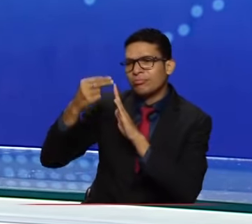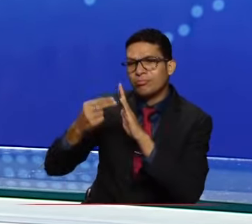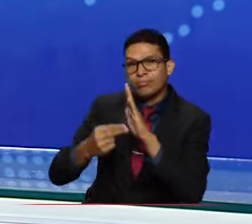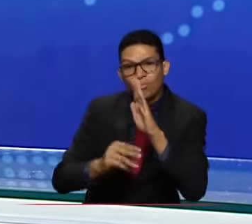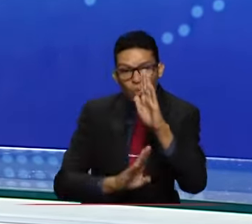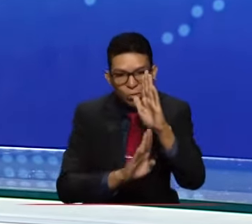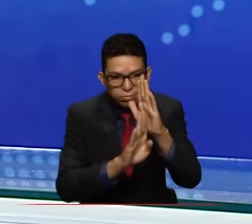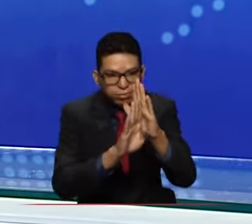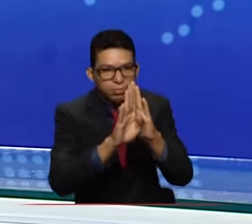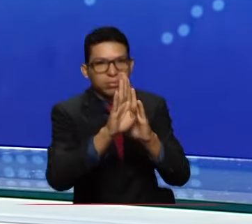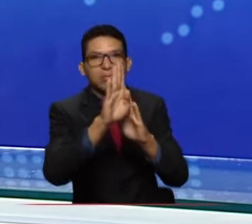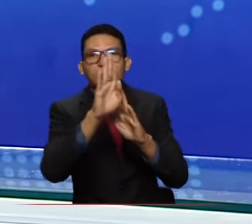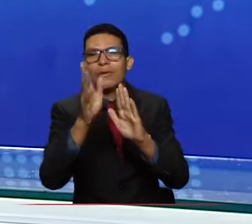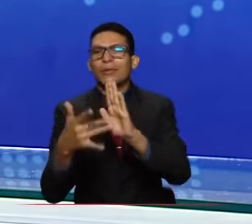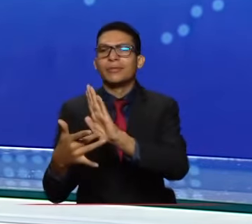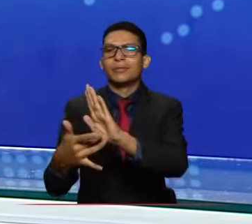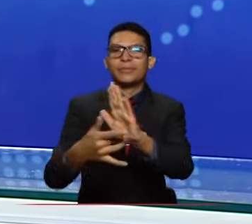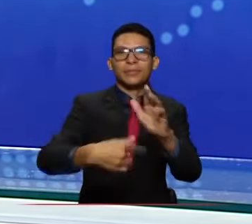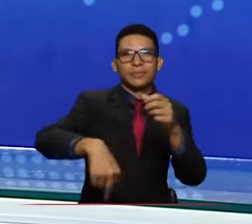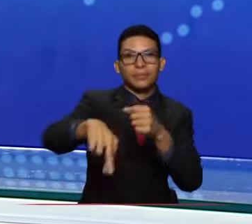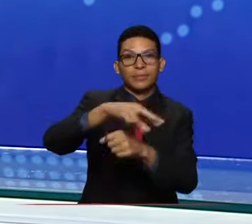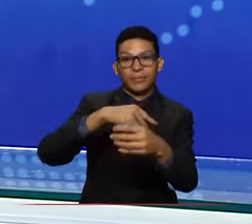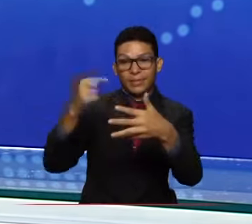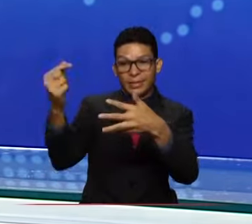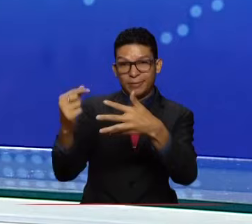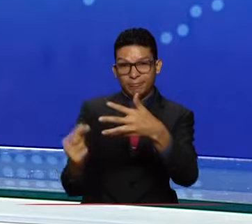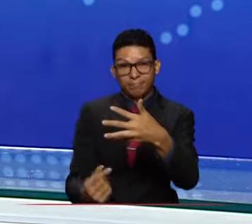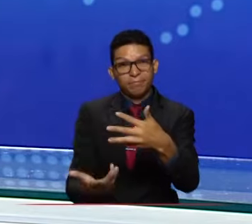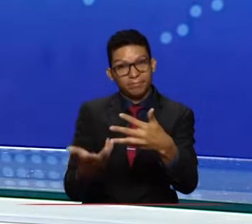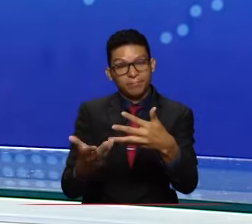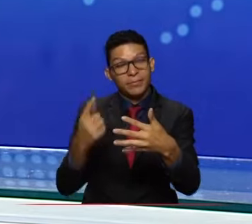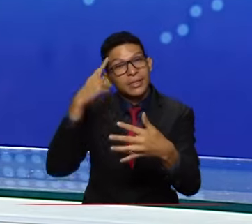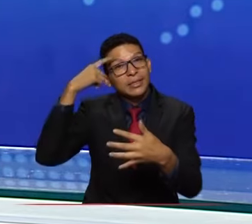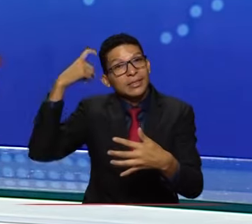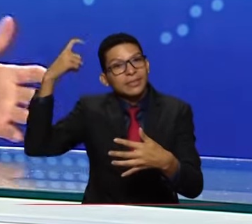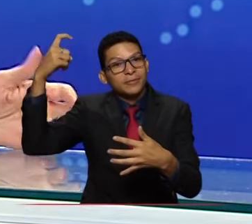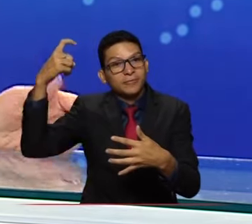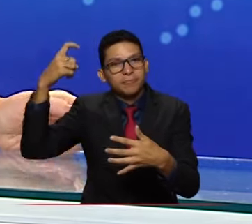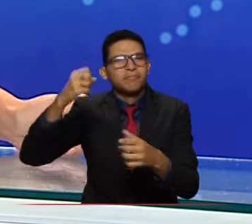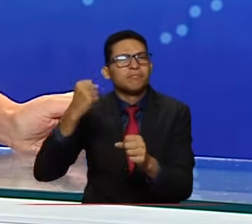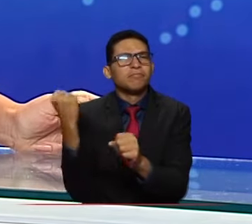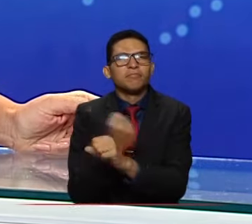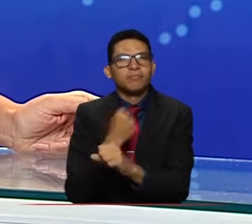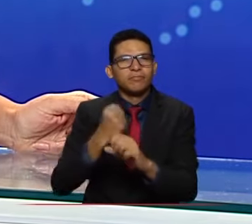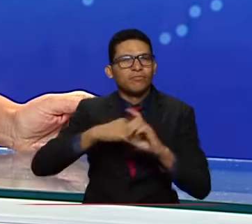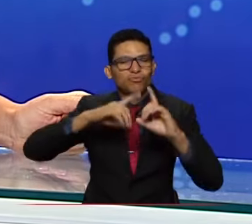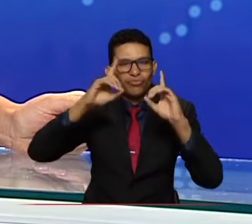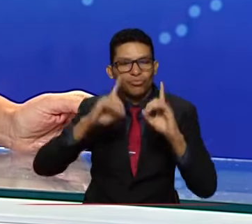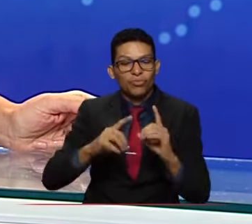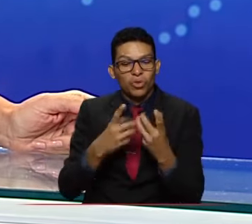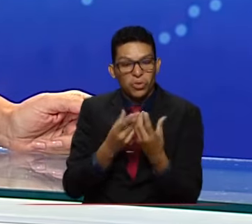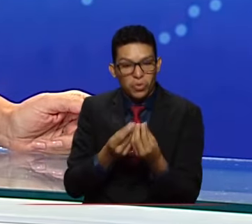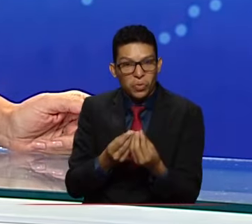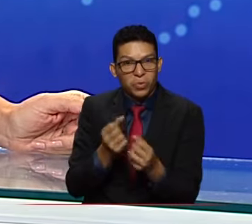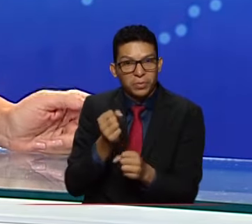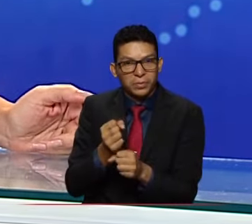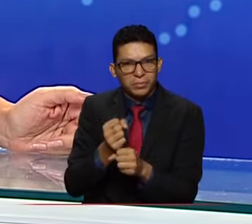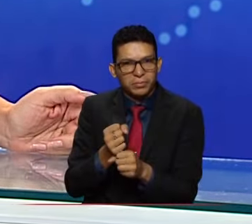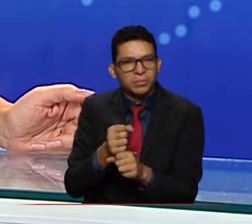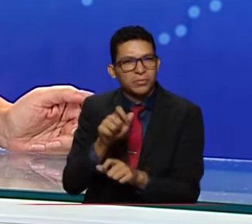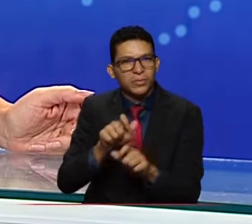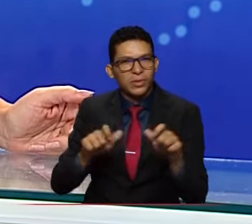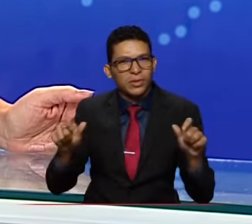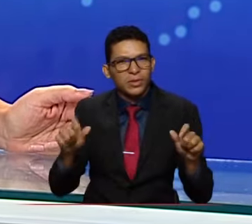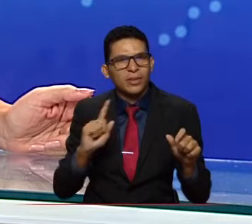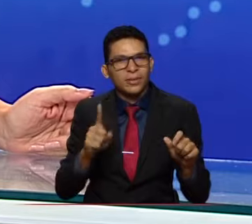progreso y demostrarla a la región desde distintos aspectos. Un sueño que contó con el trabajo decidido de un grupo de personas que apostó por